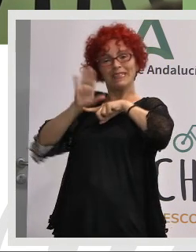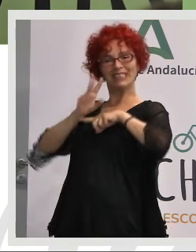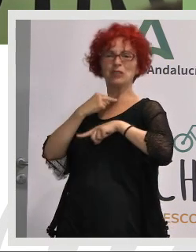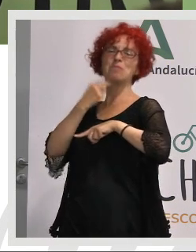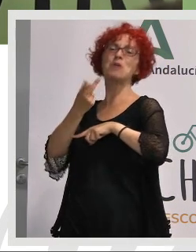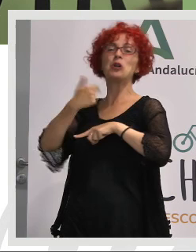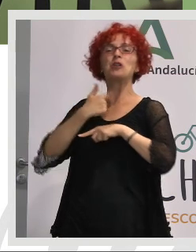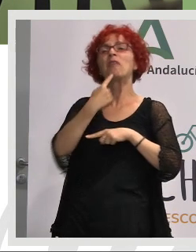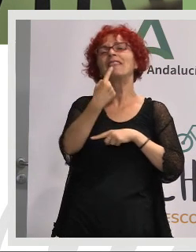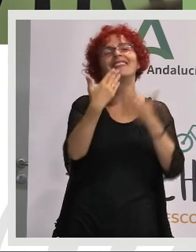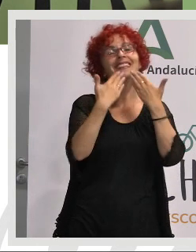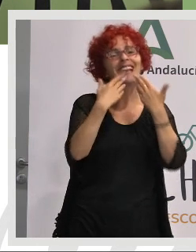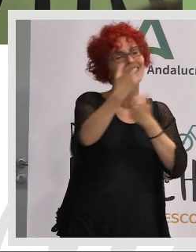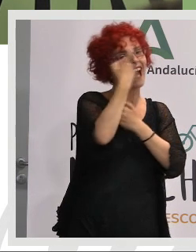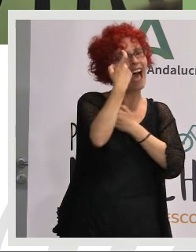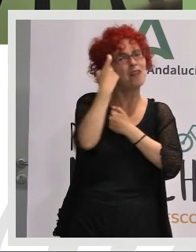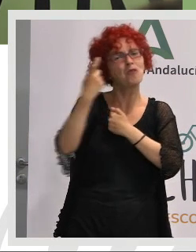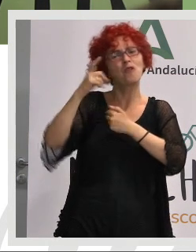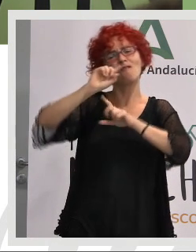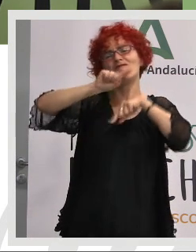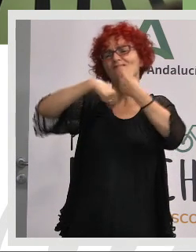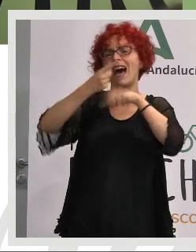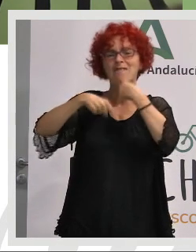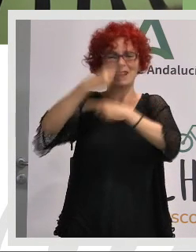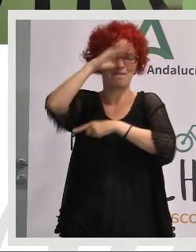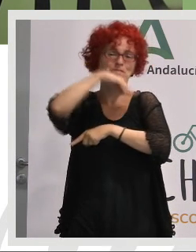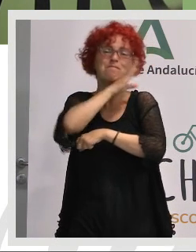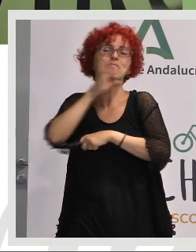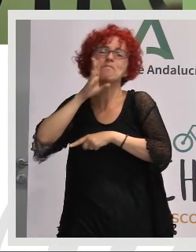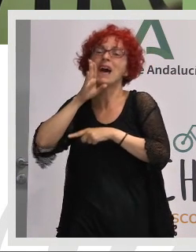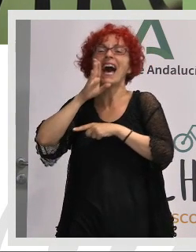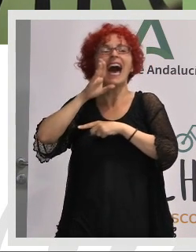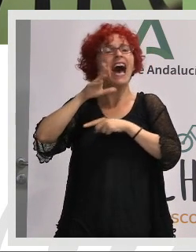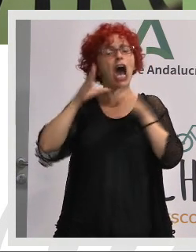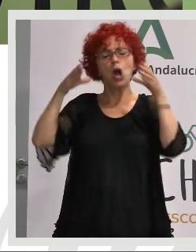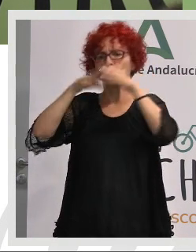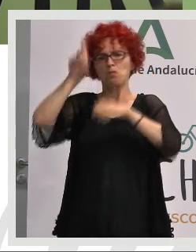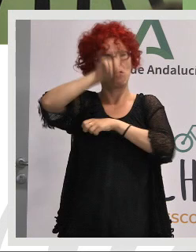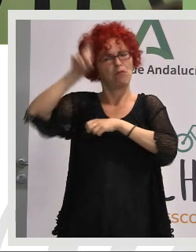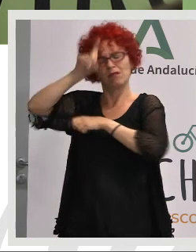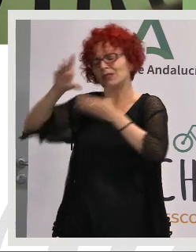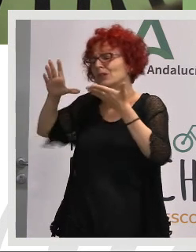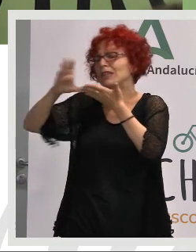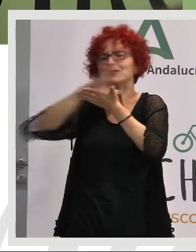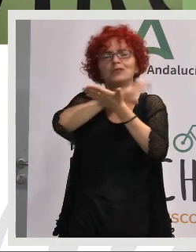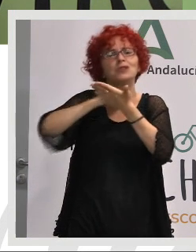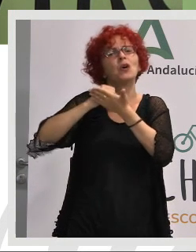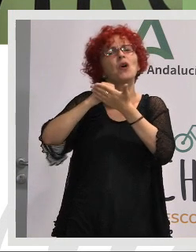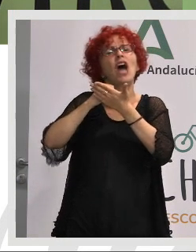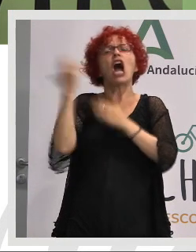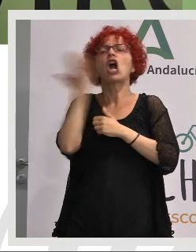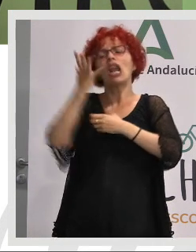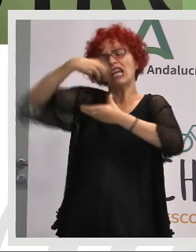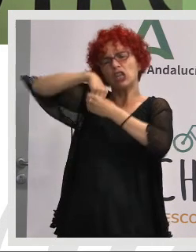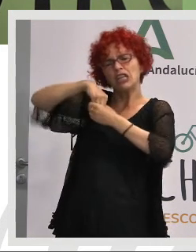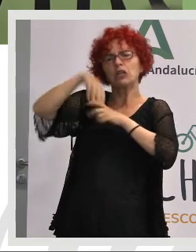alumnado, a las familias, a todo el claustro al completo, al personal docente y